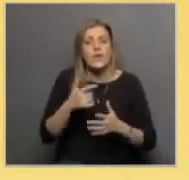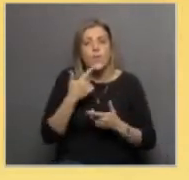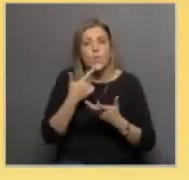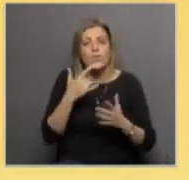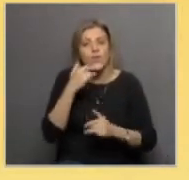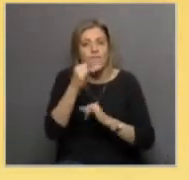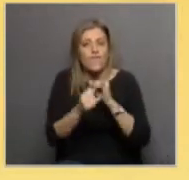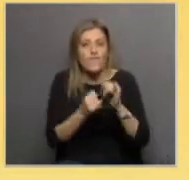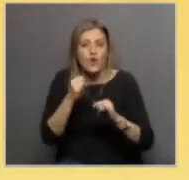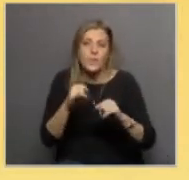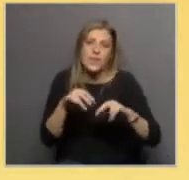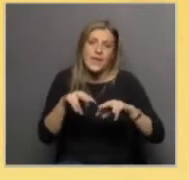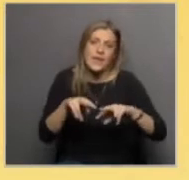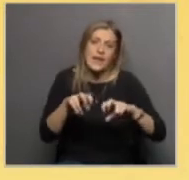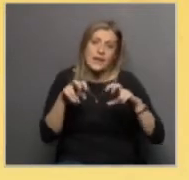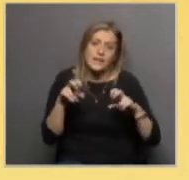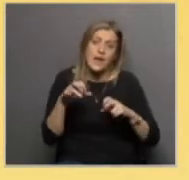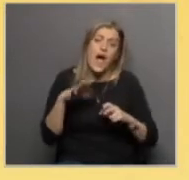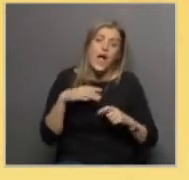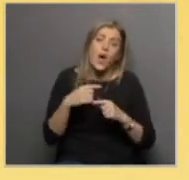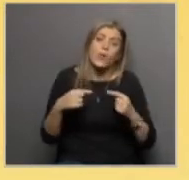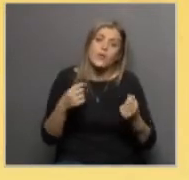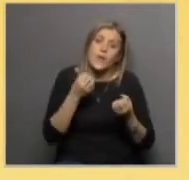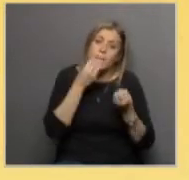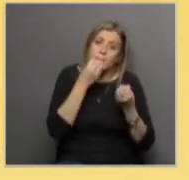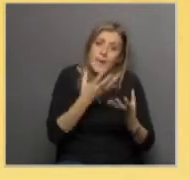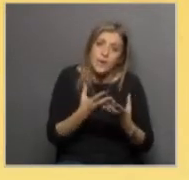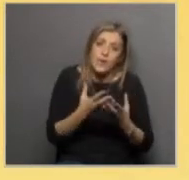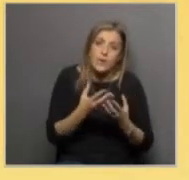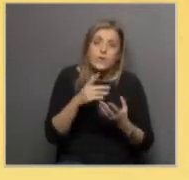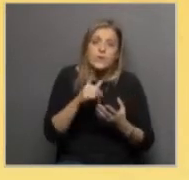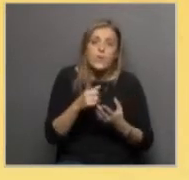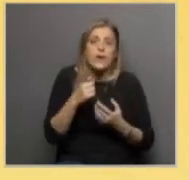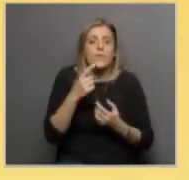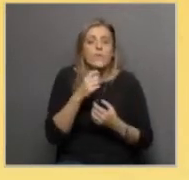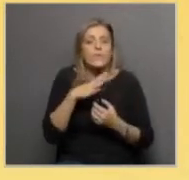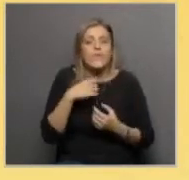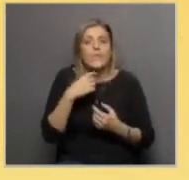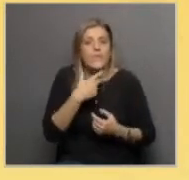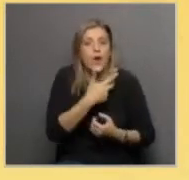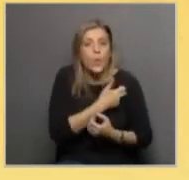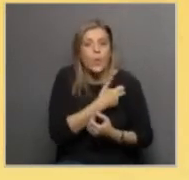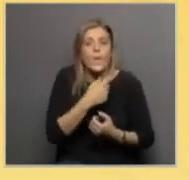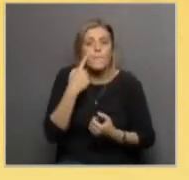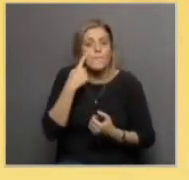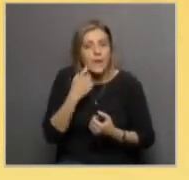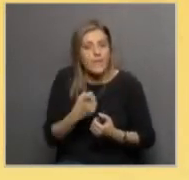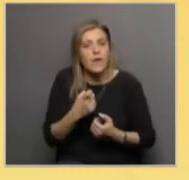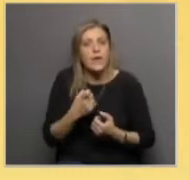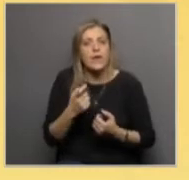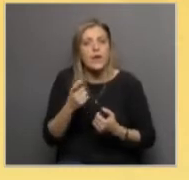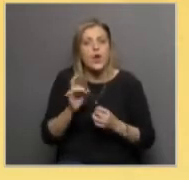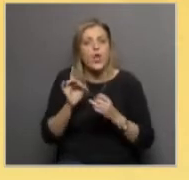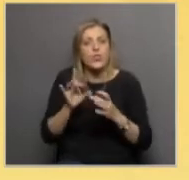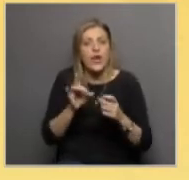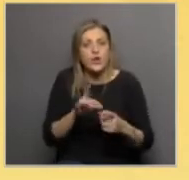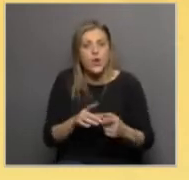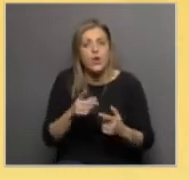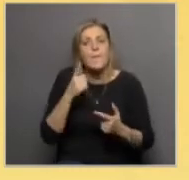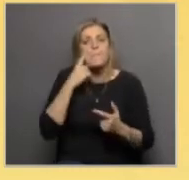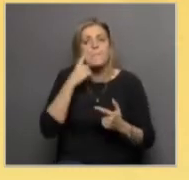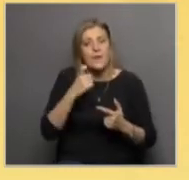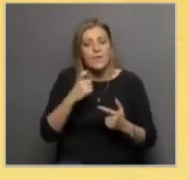informe del análisis son bien alentadores en cuanto a los 3 indicadores, ¿no? En cuanto a la prevención de de contagios en cuanto a la prevención de ingresos